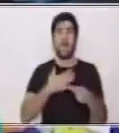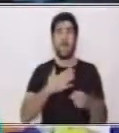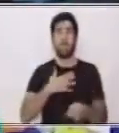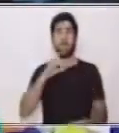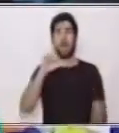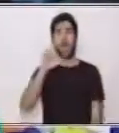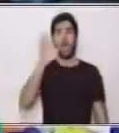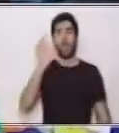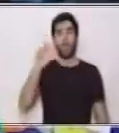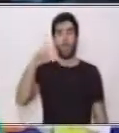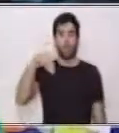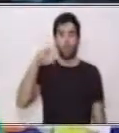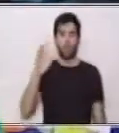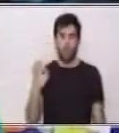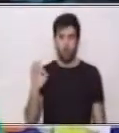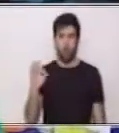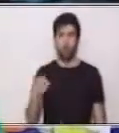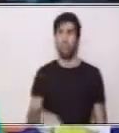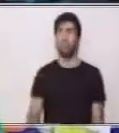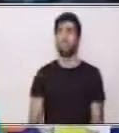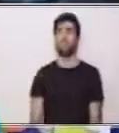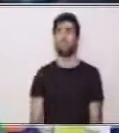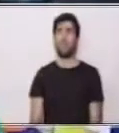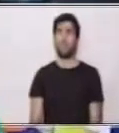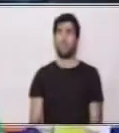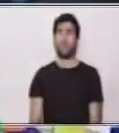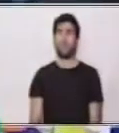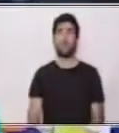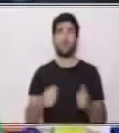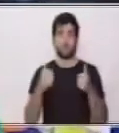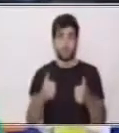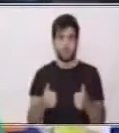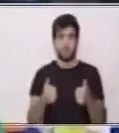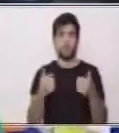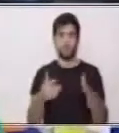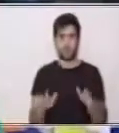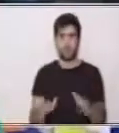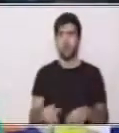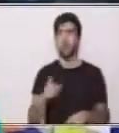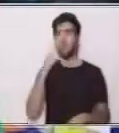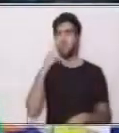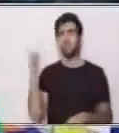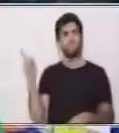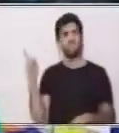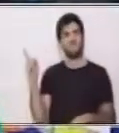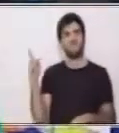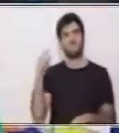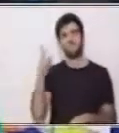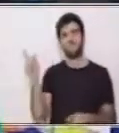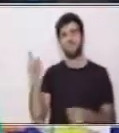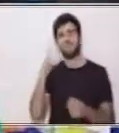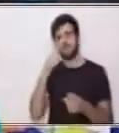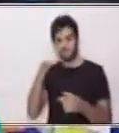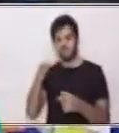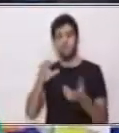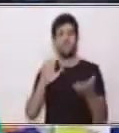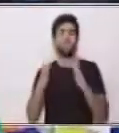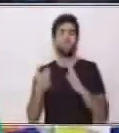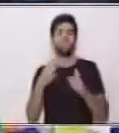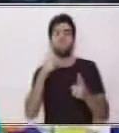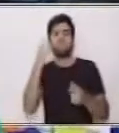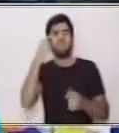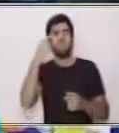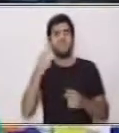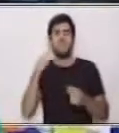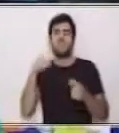mayor conocimiento de todo ello. Muy bien, ahora, ¿a qué se parece este cono? ¿Lo has visto en